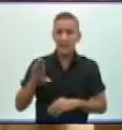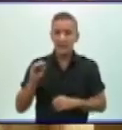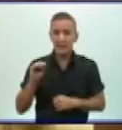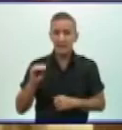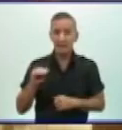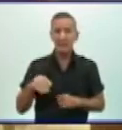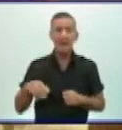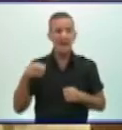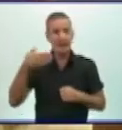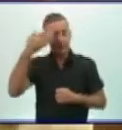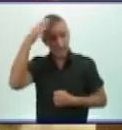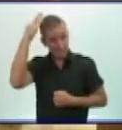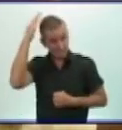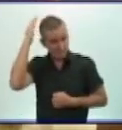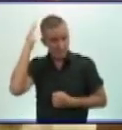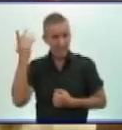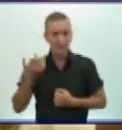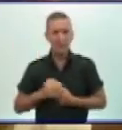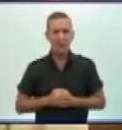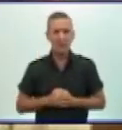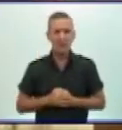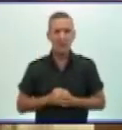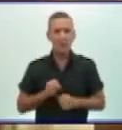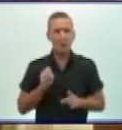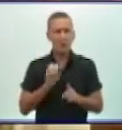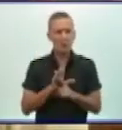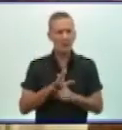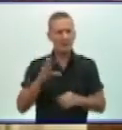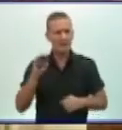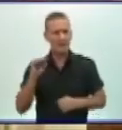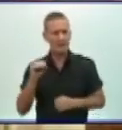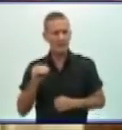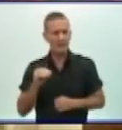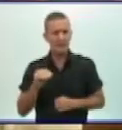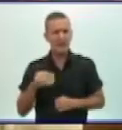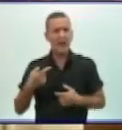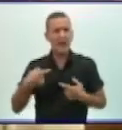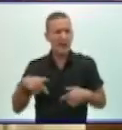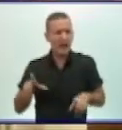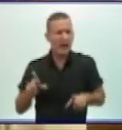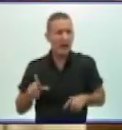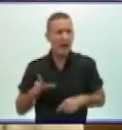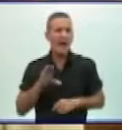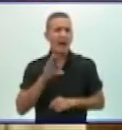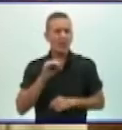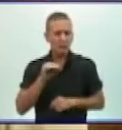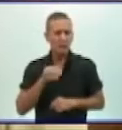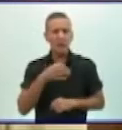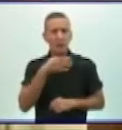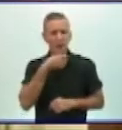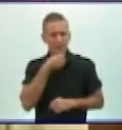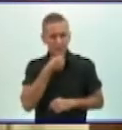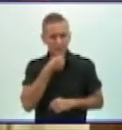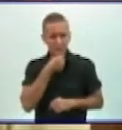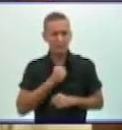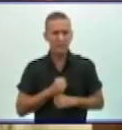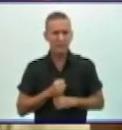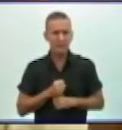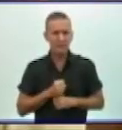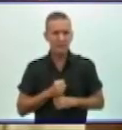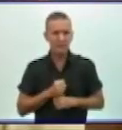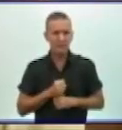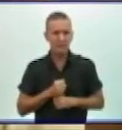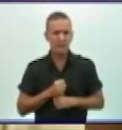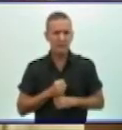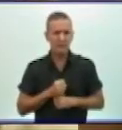Mella. Yo quiero empezar comentando algo que dijo Fidel de Mella. Fidel considera que en Cuba nadie hizo tanto en menos